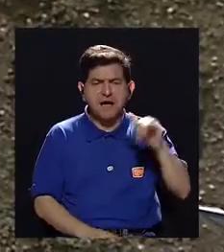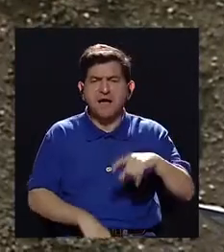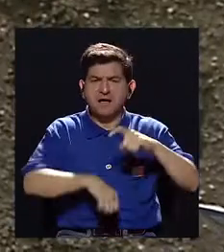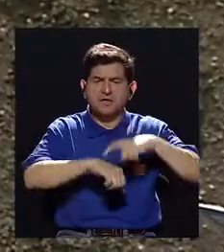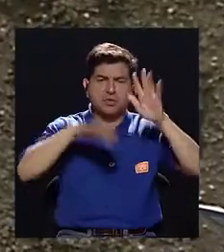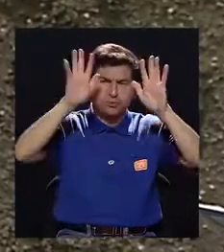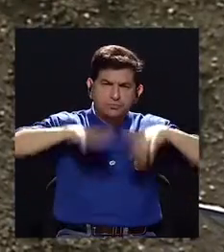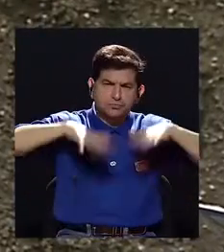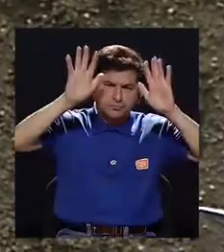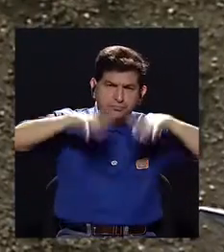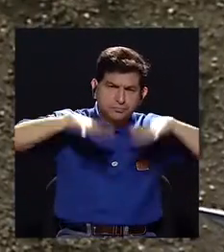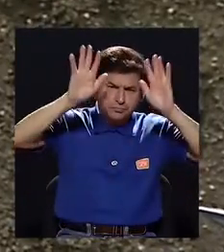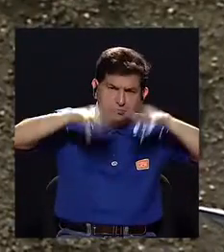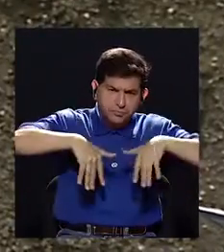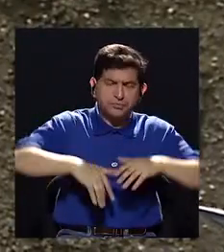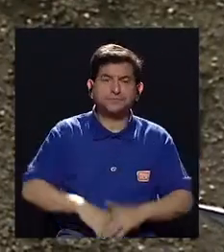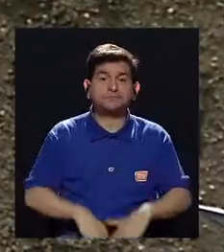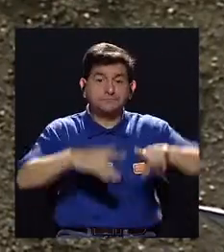de las lluvias,